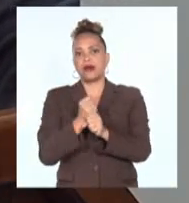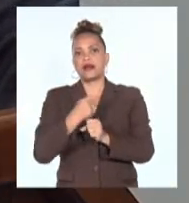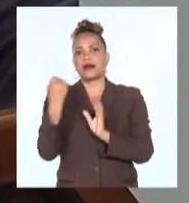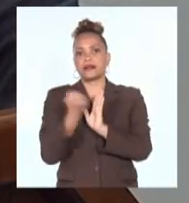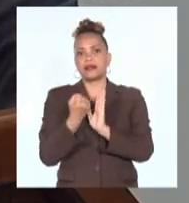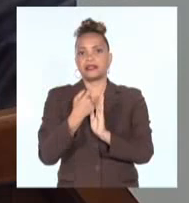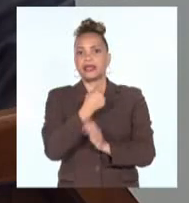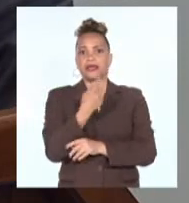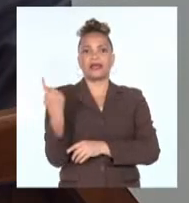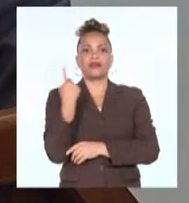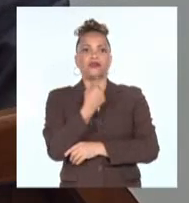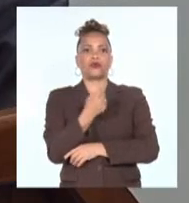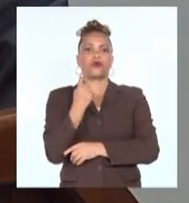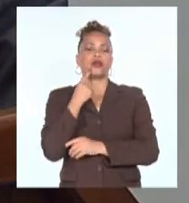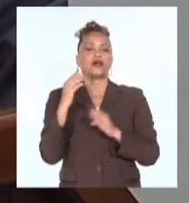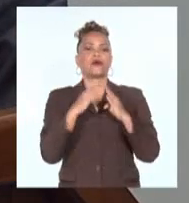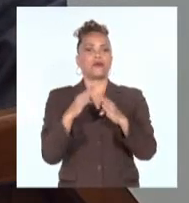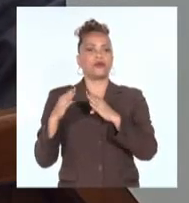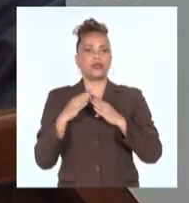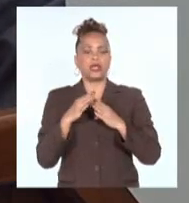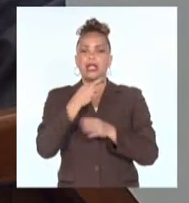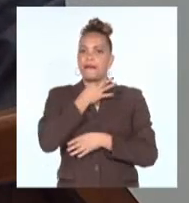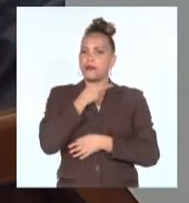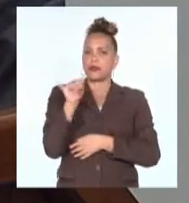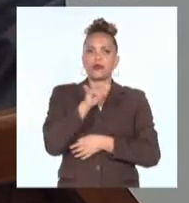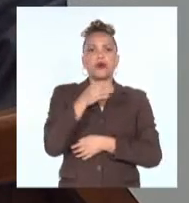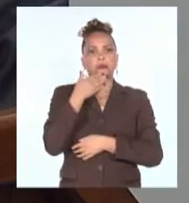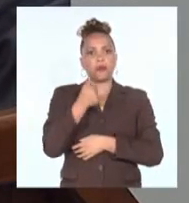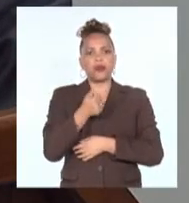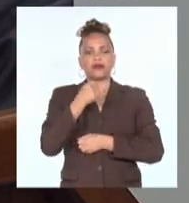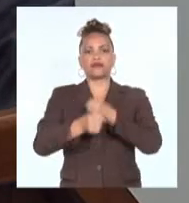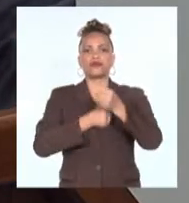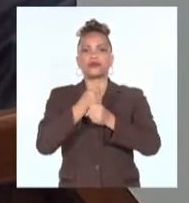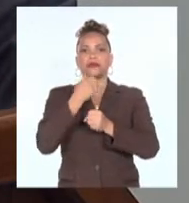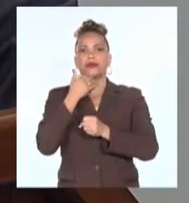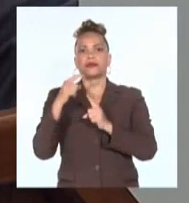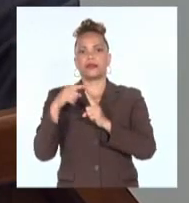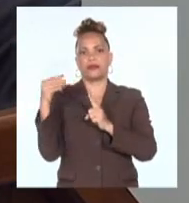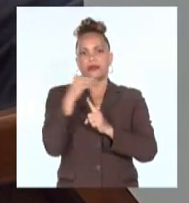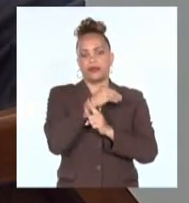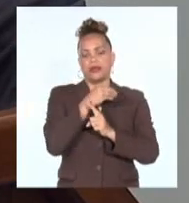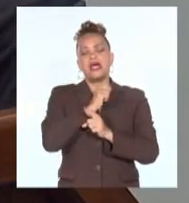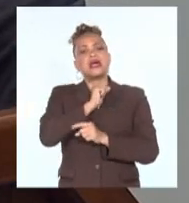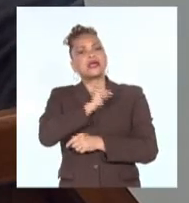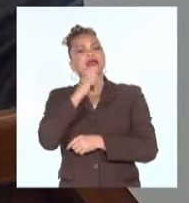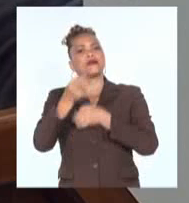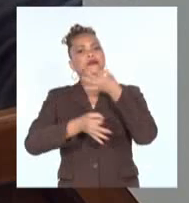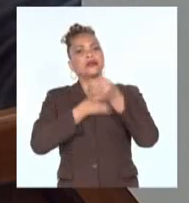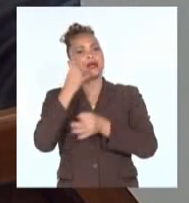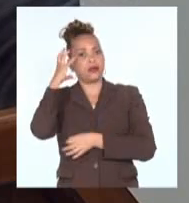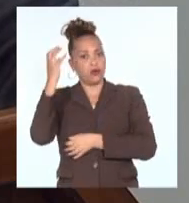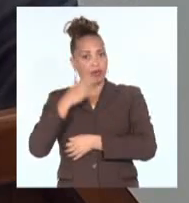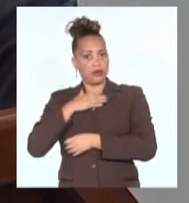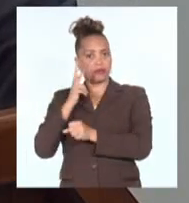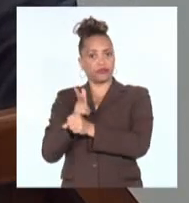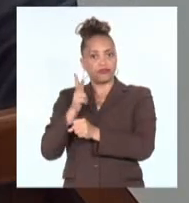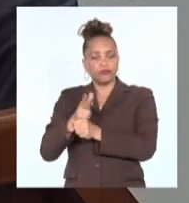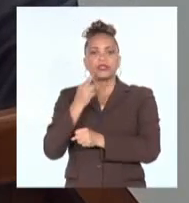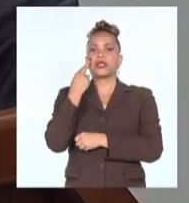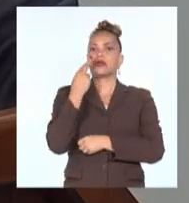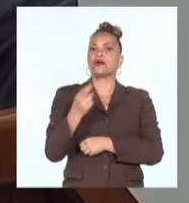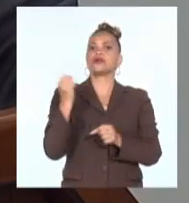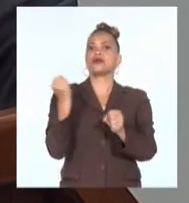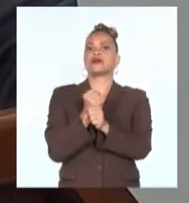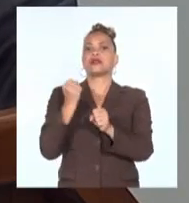comunidades, incluso las más marginadas, puedan beneficiarse de estos avances. Quisiera resaltar que mi gobierno reconoce el apoyo invaluable de